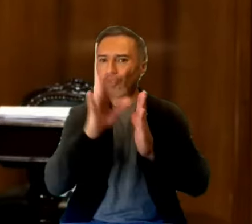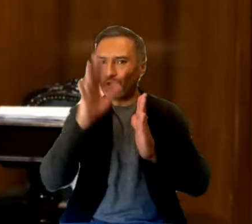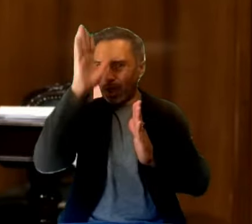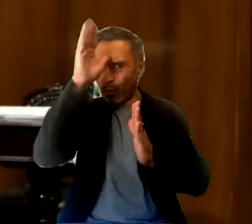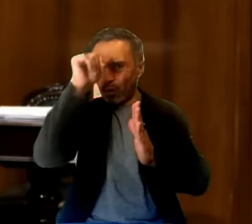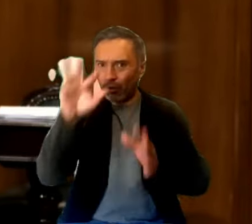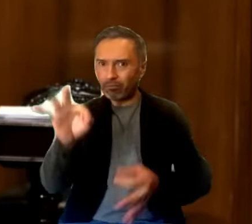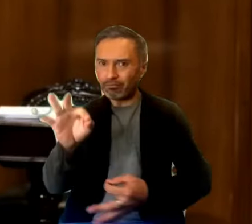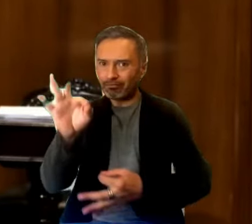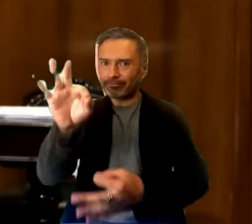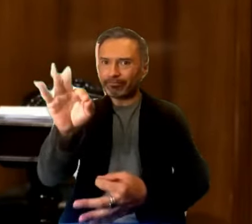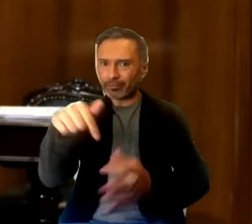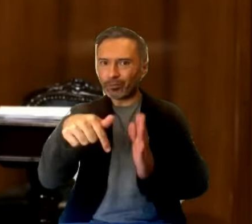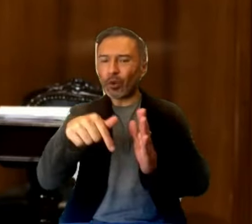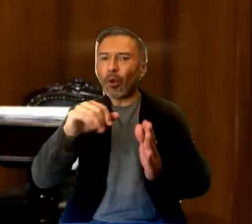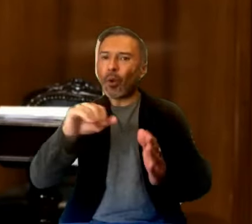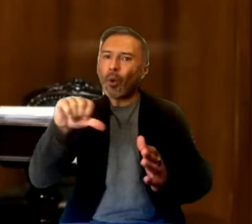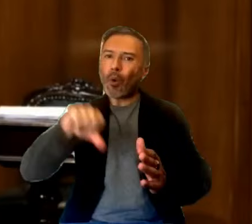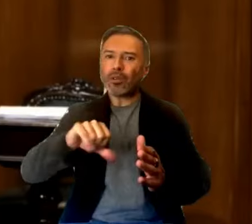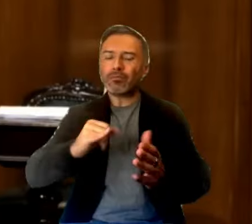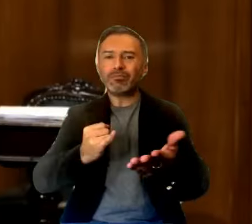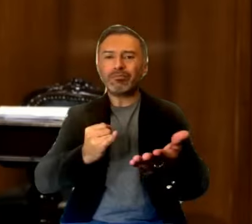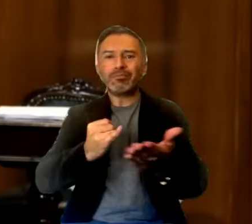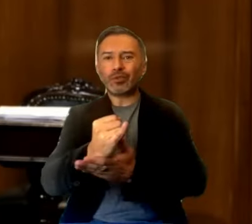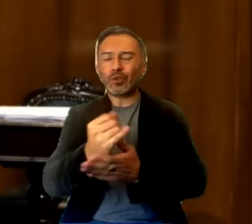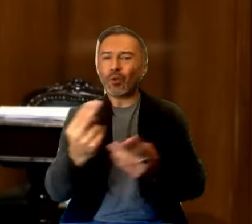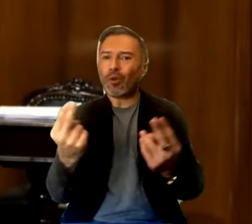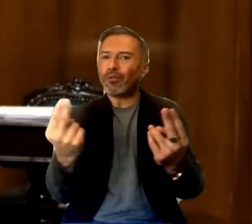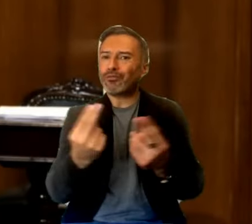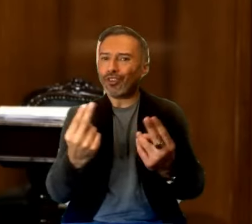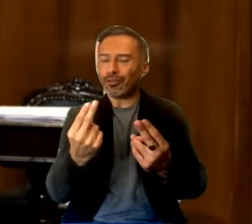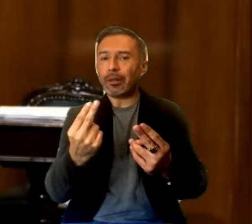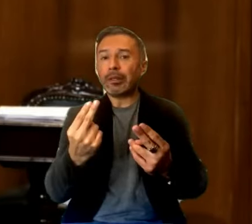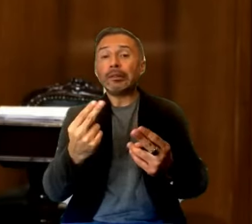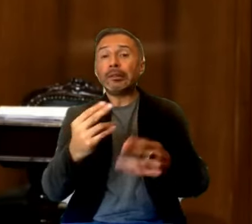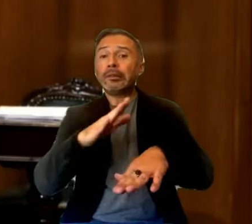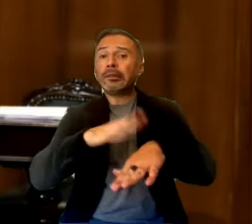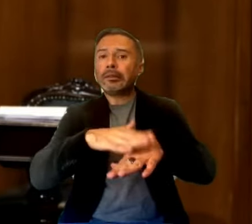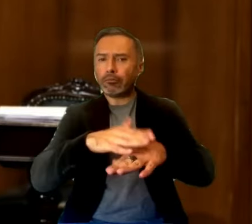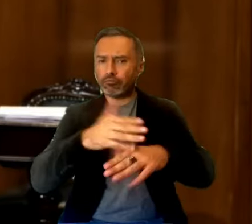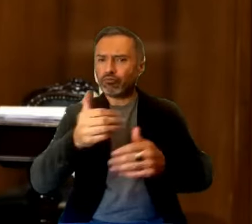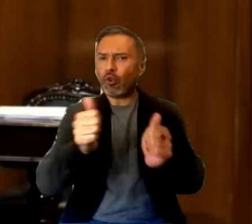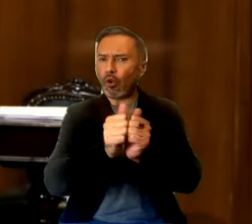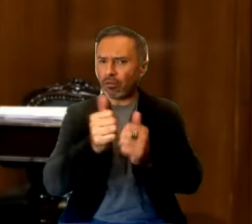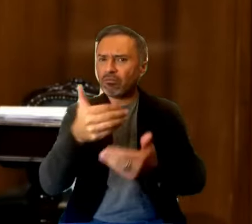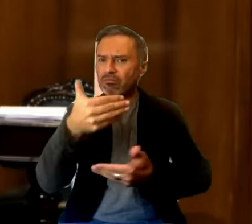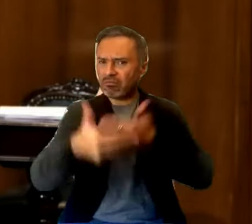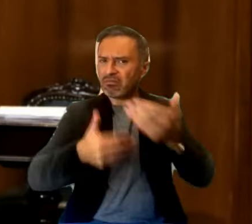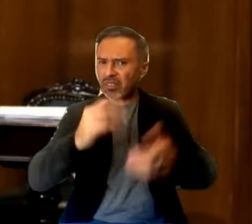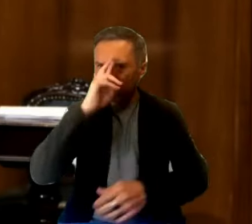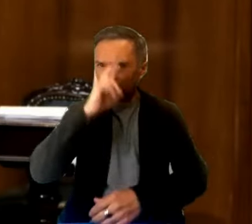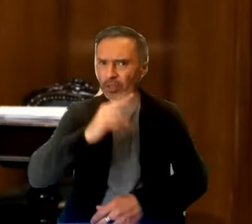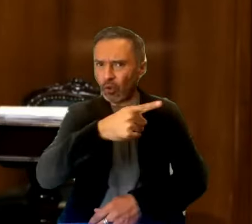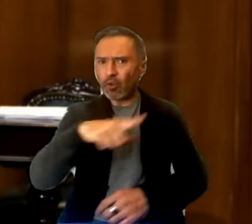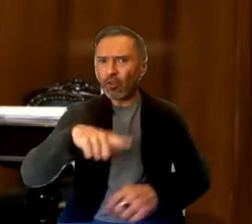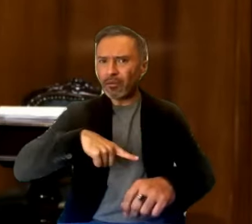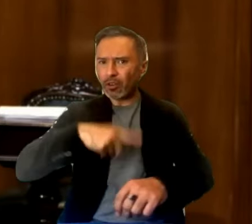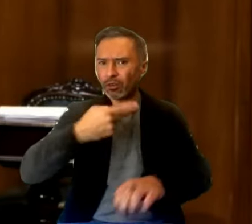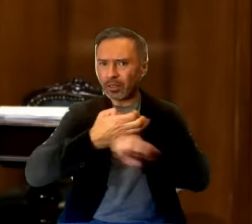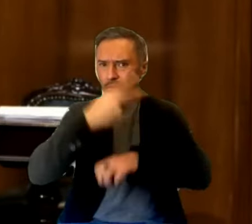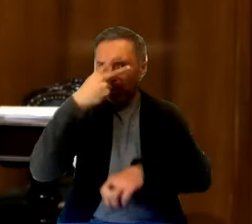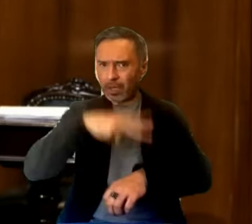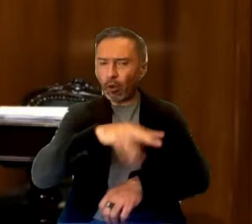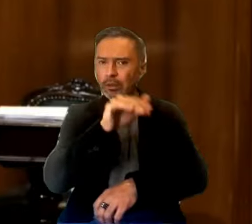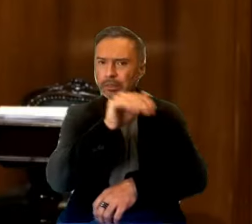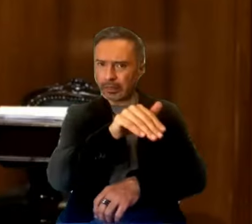resolución por el que se exhorta respetuosamente al Gobierno del Estado de México a generar una agenda de trabajo en coordinación con